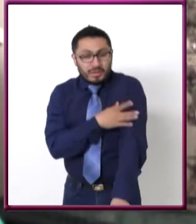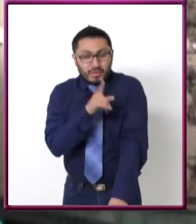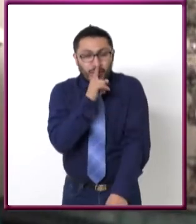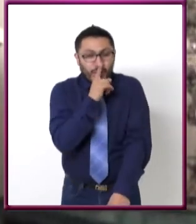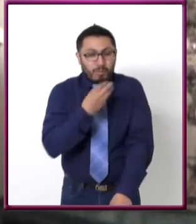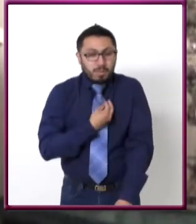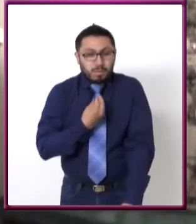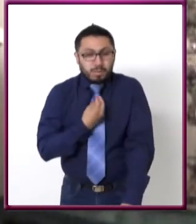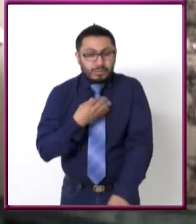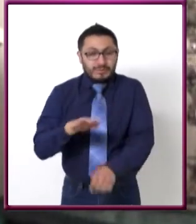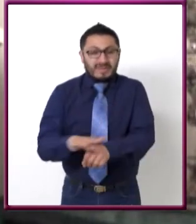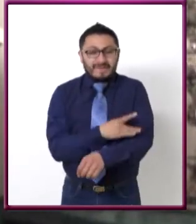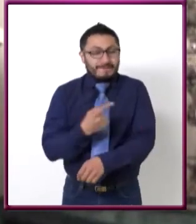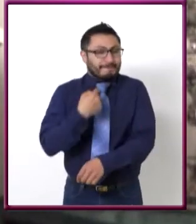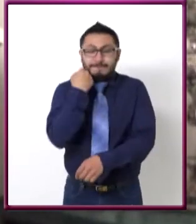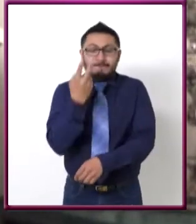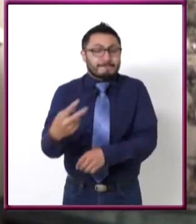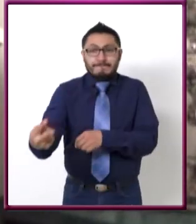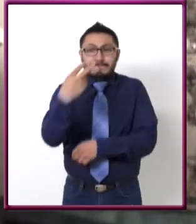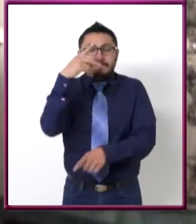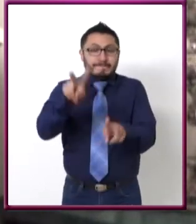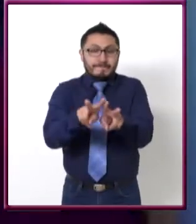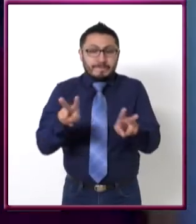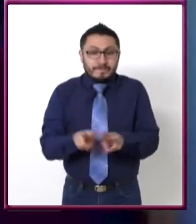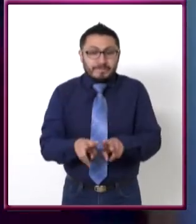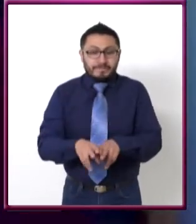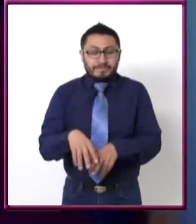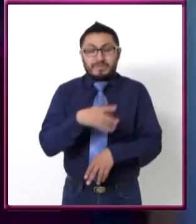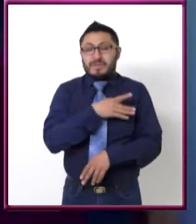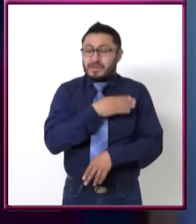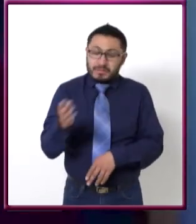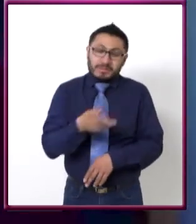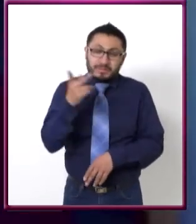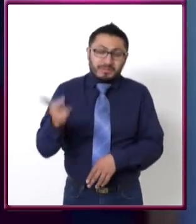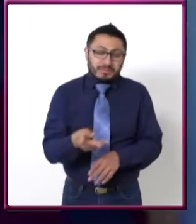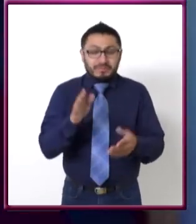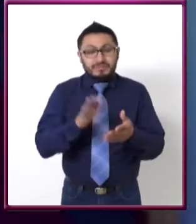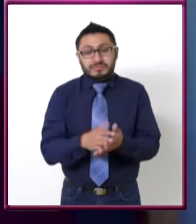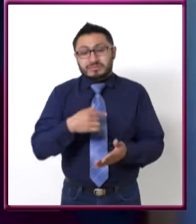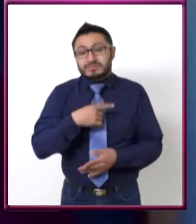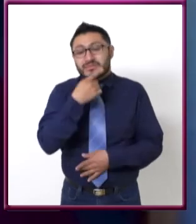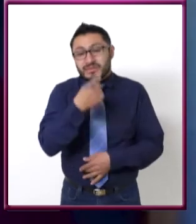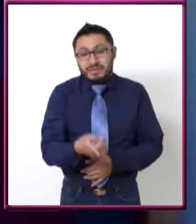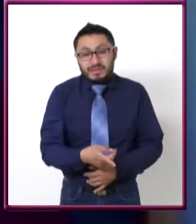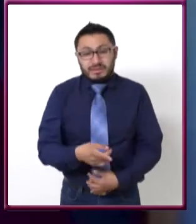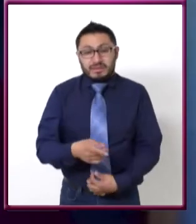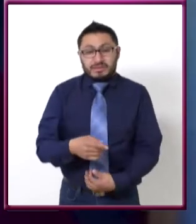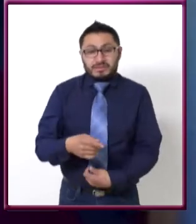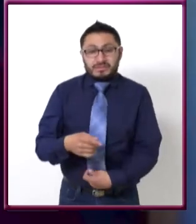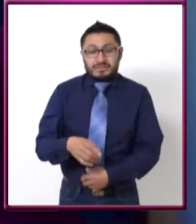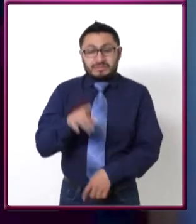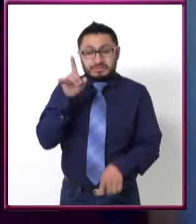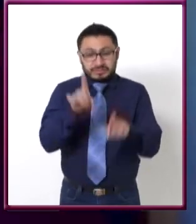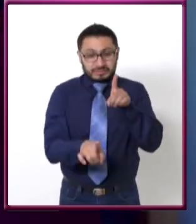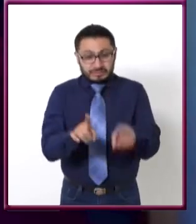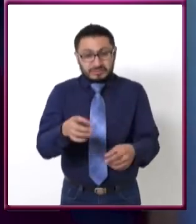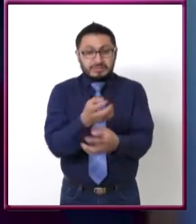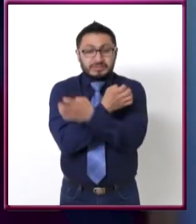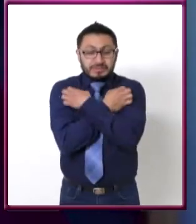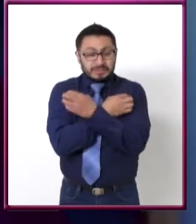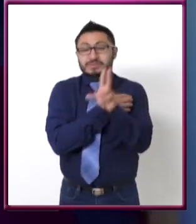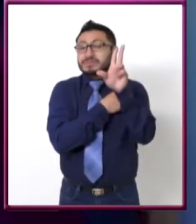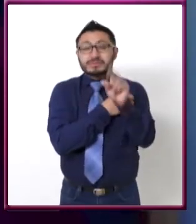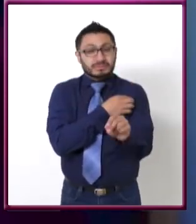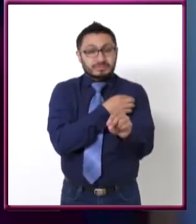emociones porque precisamente no se quieren ver vulnerables, ¿no? Bueno, muy buena pregunta. Yo diría que por la